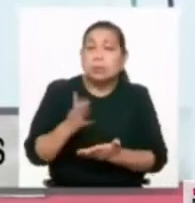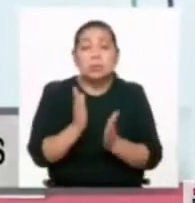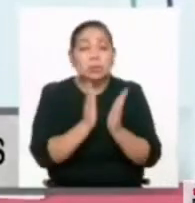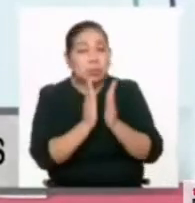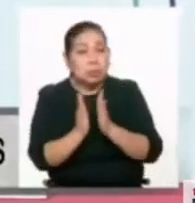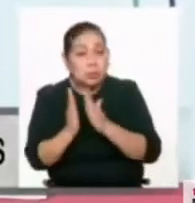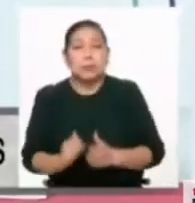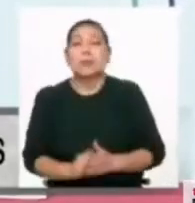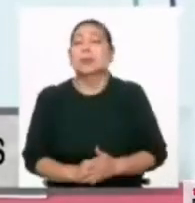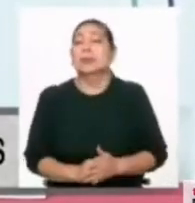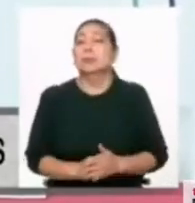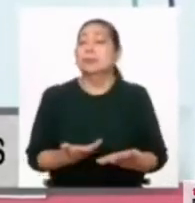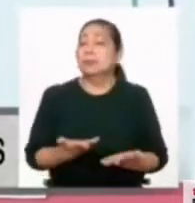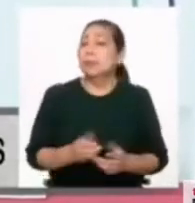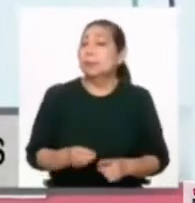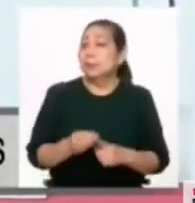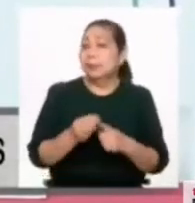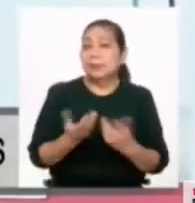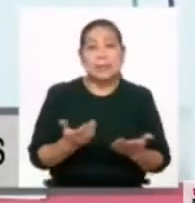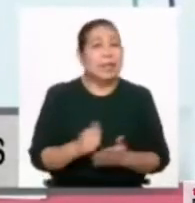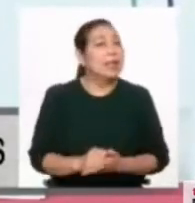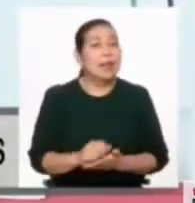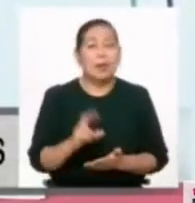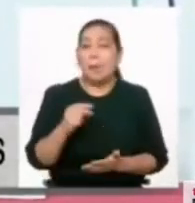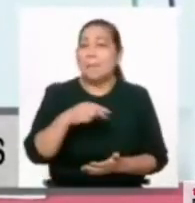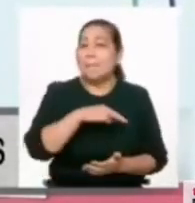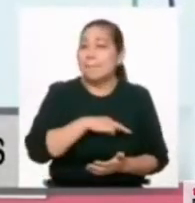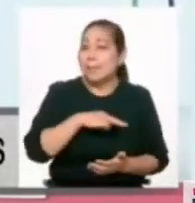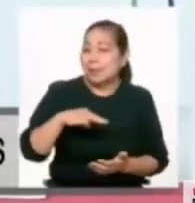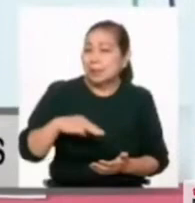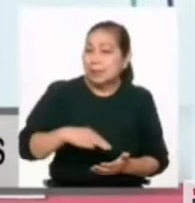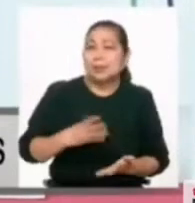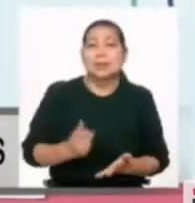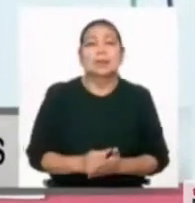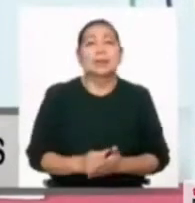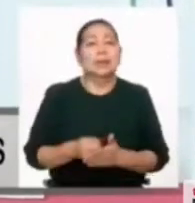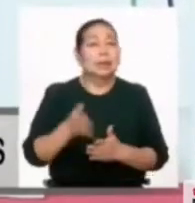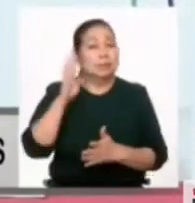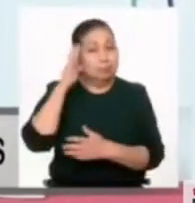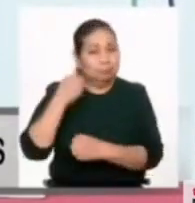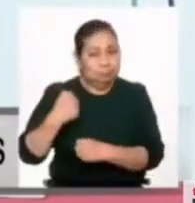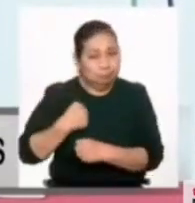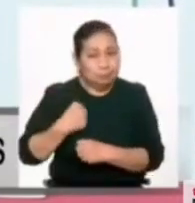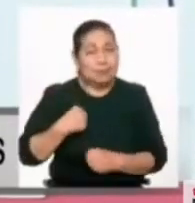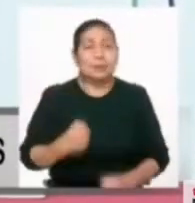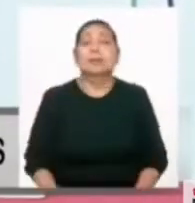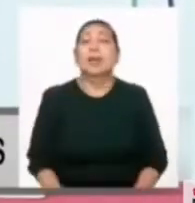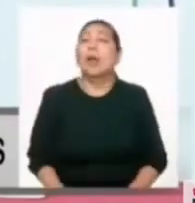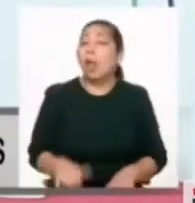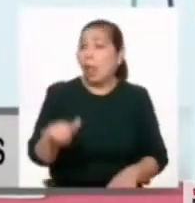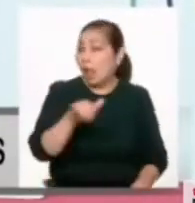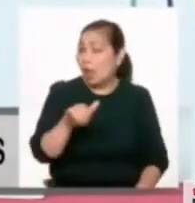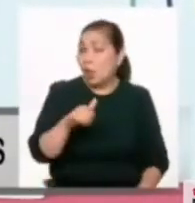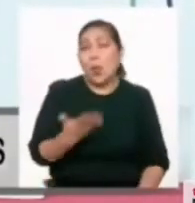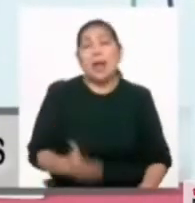su organización, ¿no?, especialmente del Ministerio del Interior.